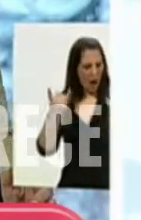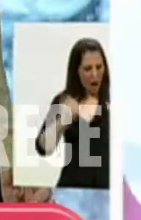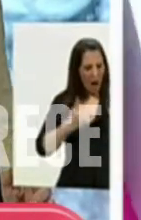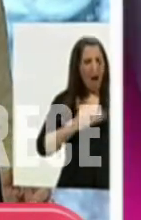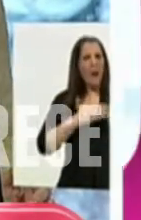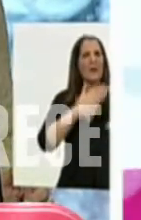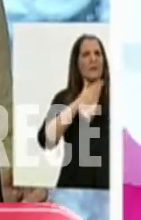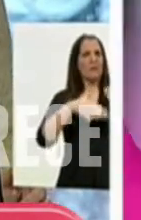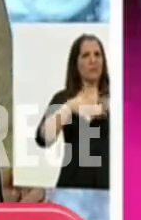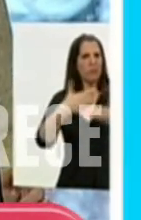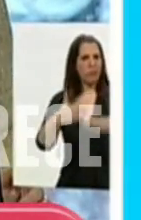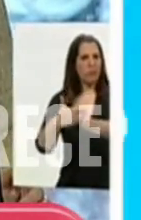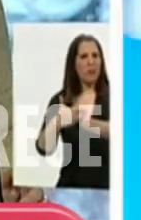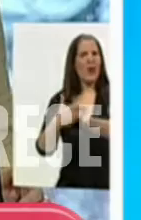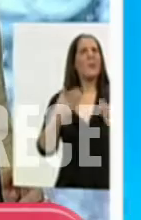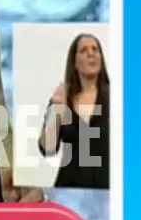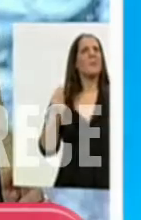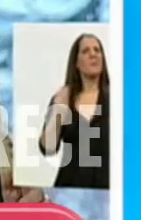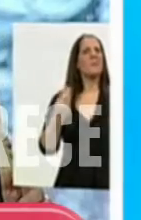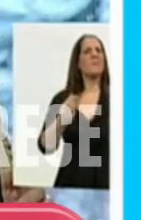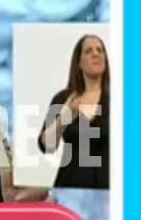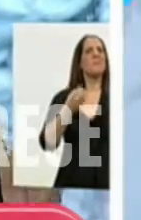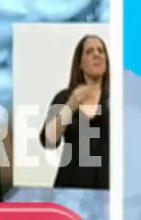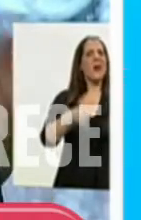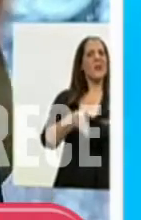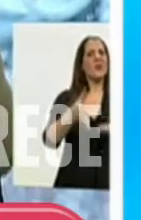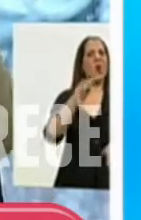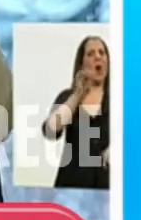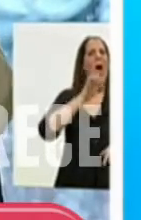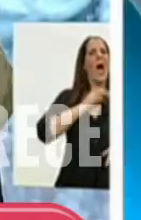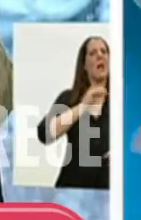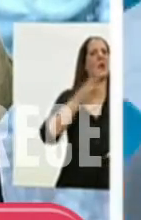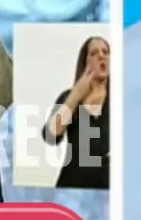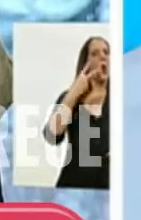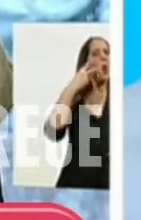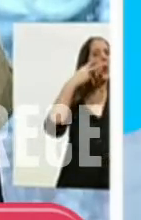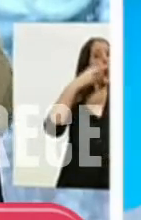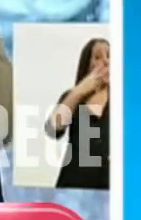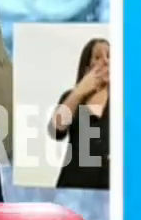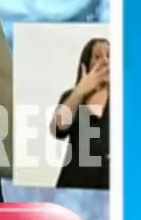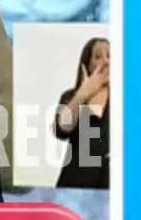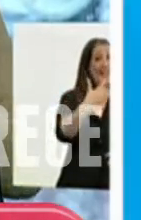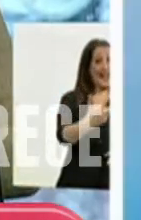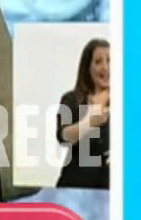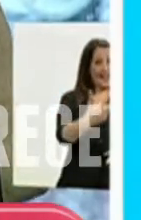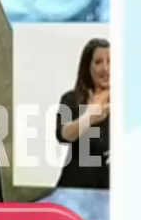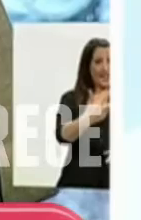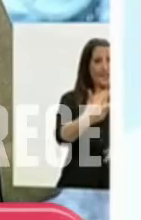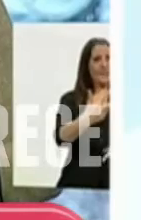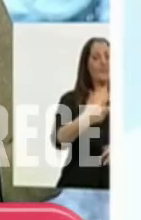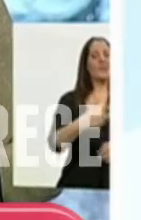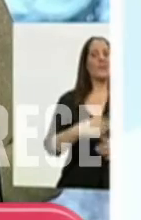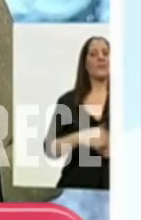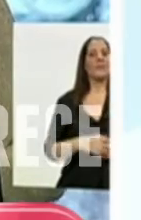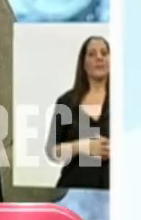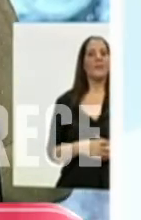precedente. Y lo que dice Margarita Stolbizer es, sí, doctor Casanello, usted tiene los delitos precedentes. ¿Sabe dónde? En Otesur, en los sauces, en todo lo que se